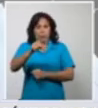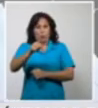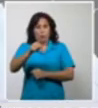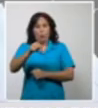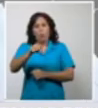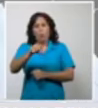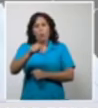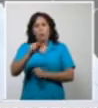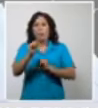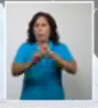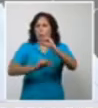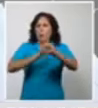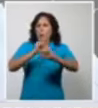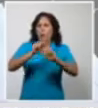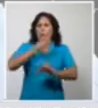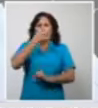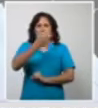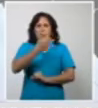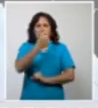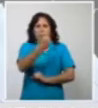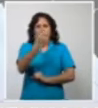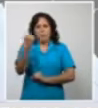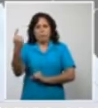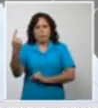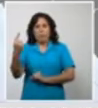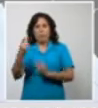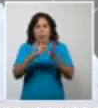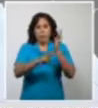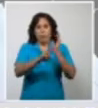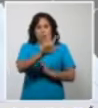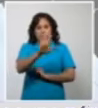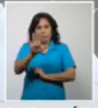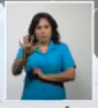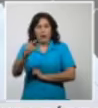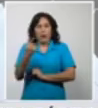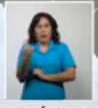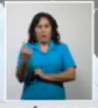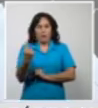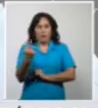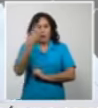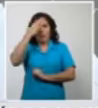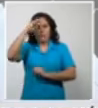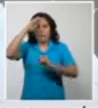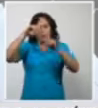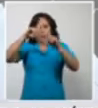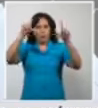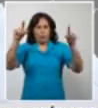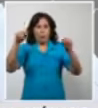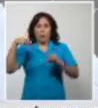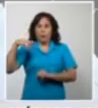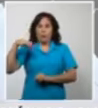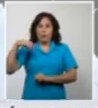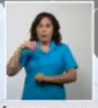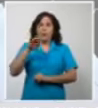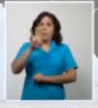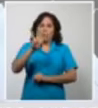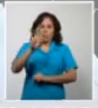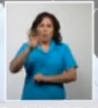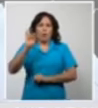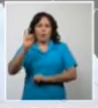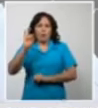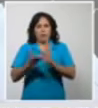vamos a dar la de cada provincia. En el caso de Pinar del Río se han dado 47